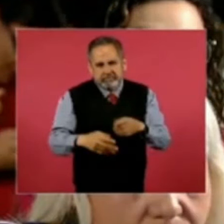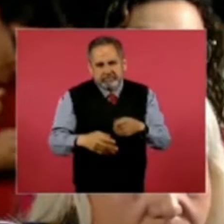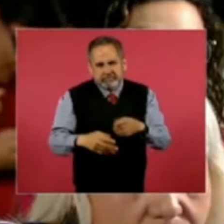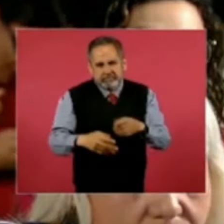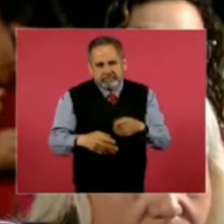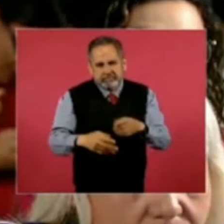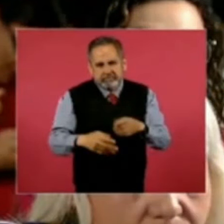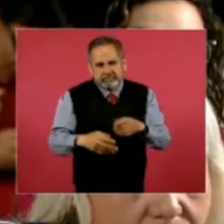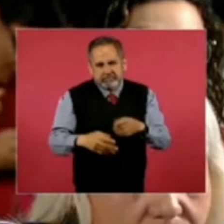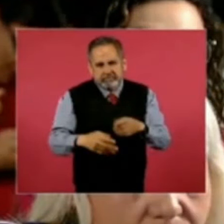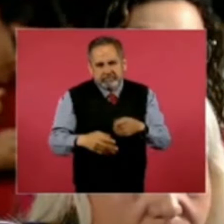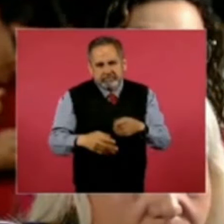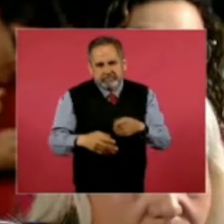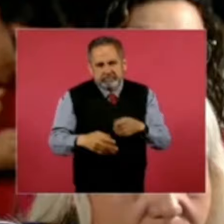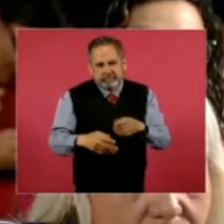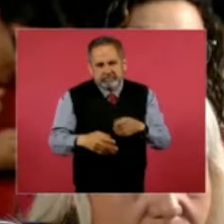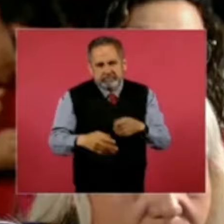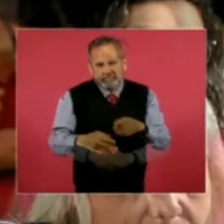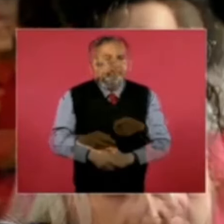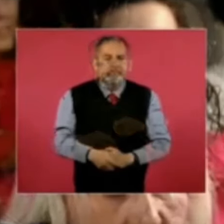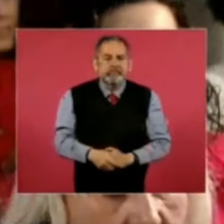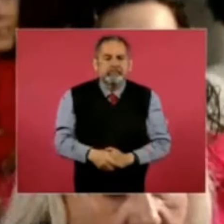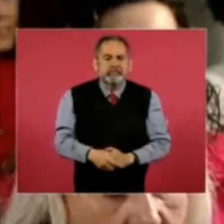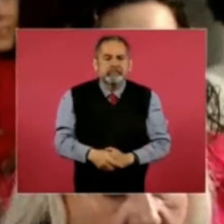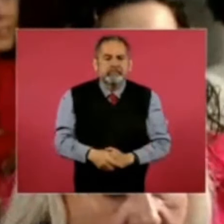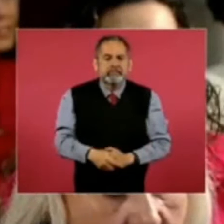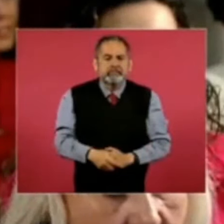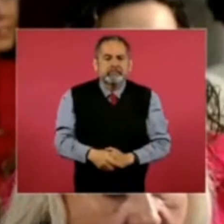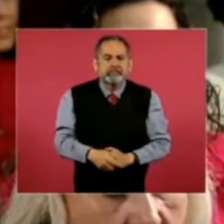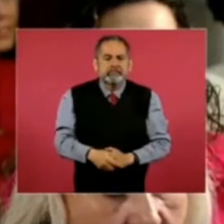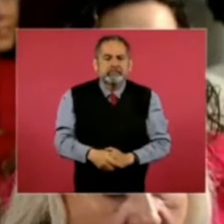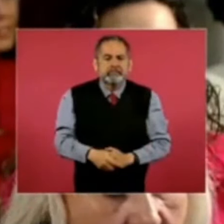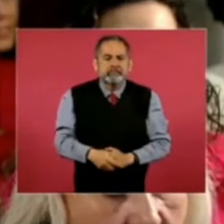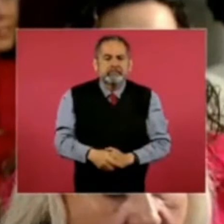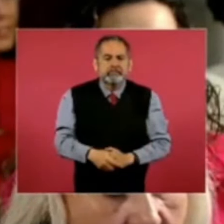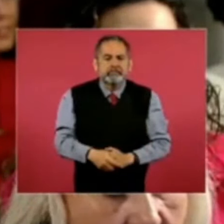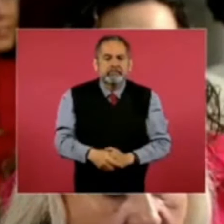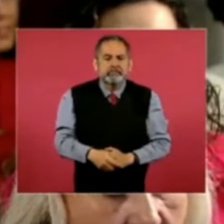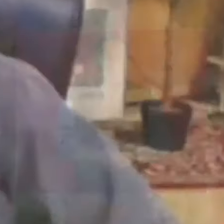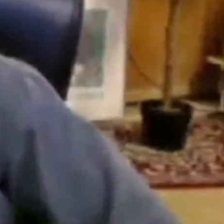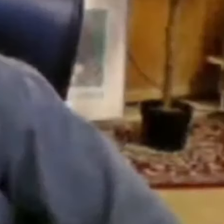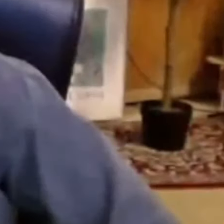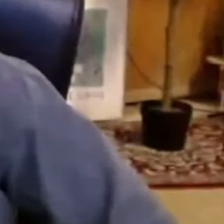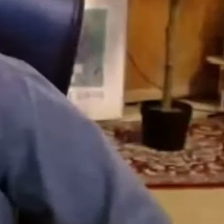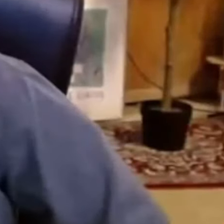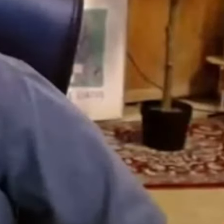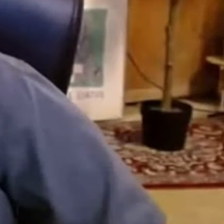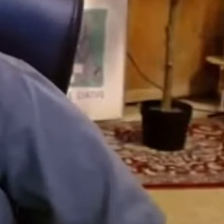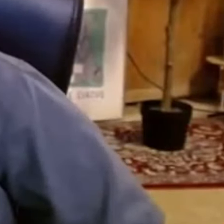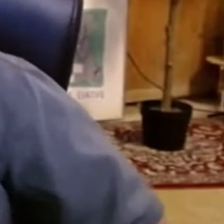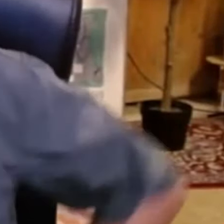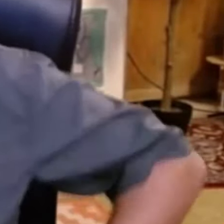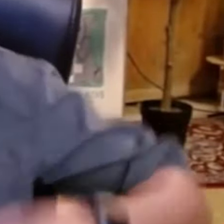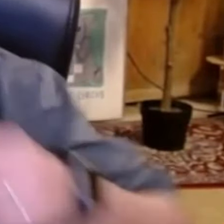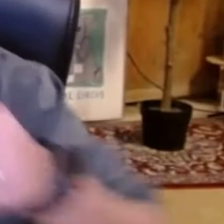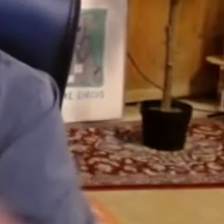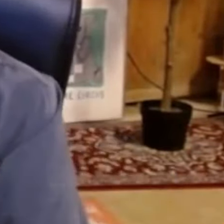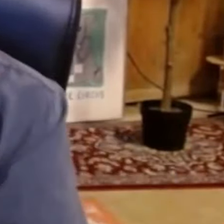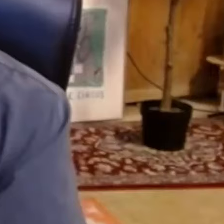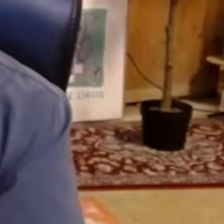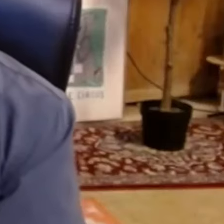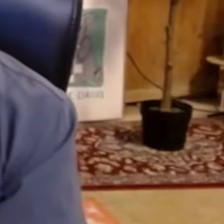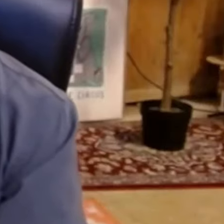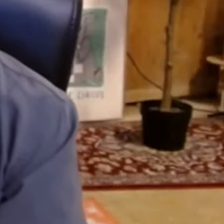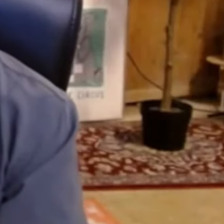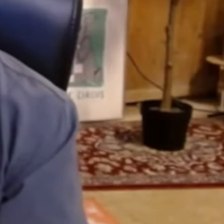mató esta recriminación a Reinaide Ramírez fue el decirle, a ver, Reina, dices que hay funcionarios que